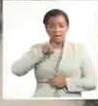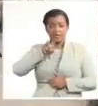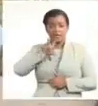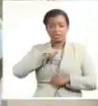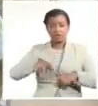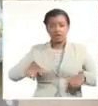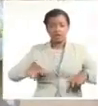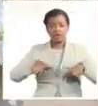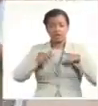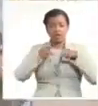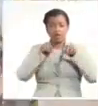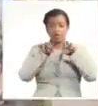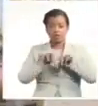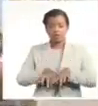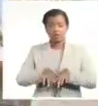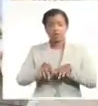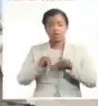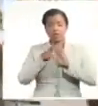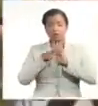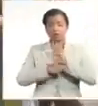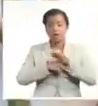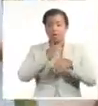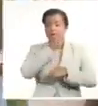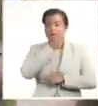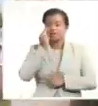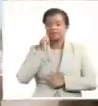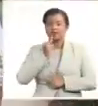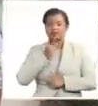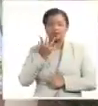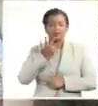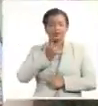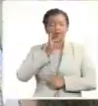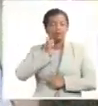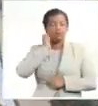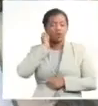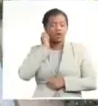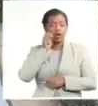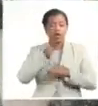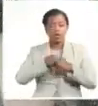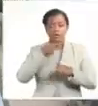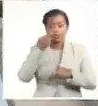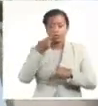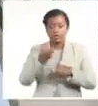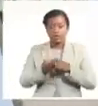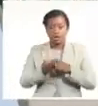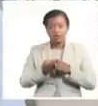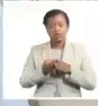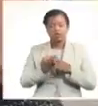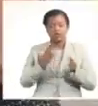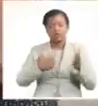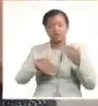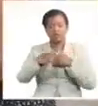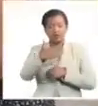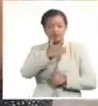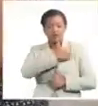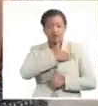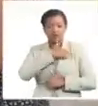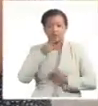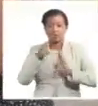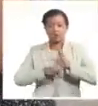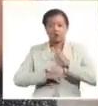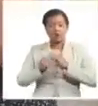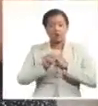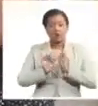de la Oficina del Programa Martiano a Marina Castellanos, representante del MINFAR en ese programa, y un